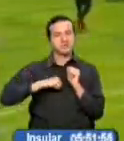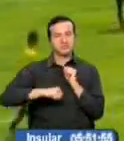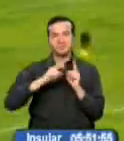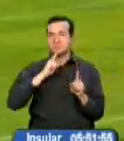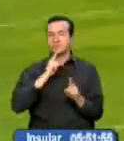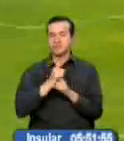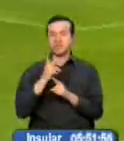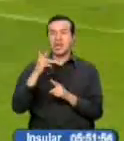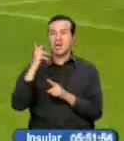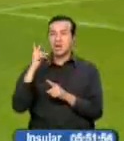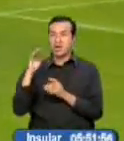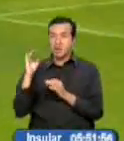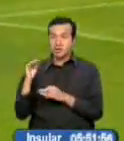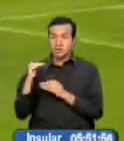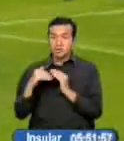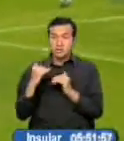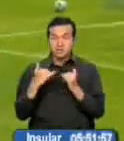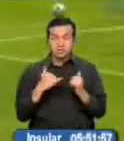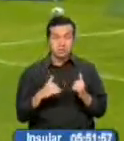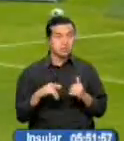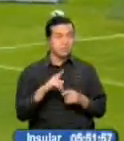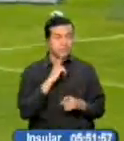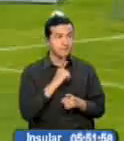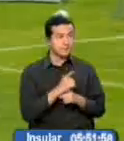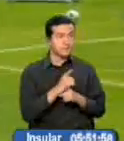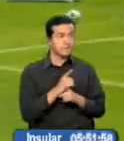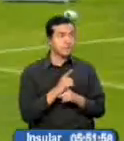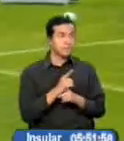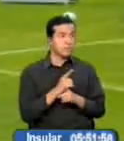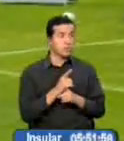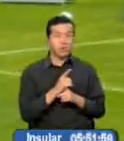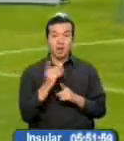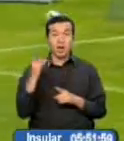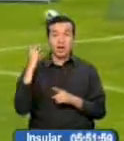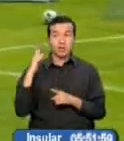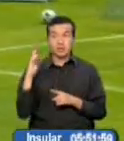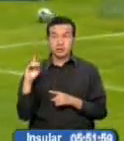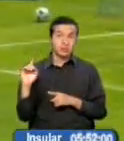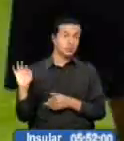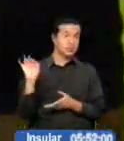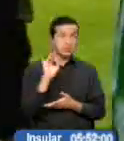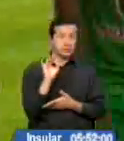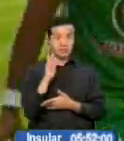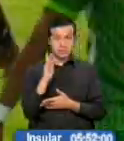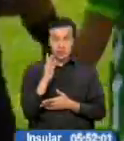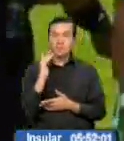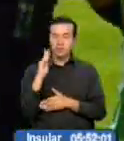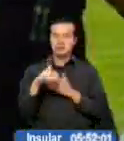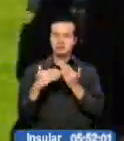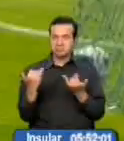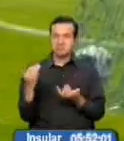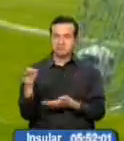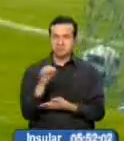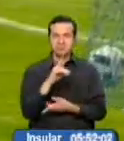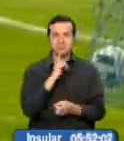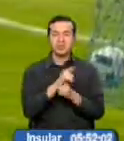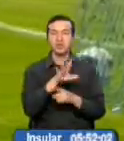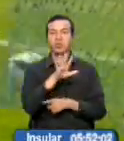que fue requerido, a pesar de que ya no actuaba como titular. Aquí el gol de descuento de Marvin Pita, que llegaba a los 56